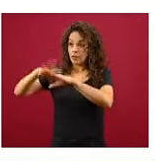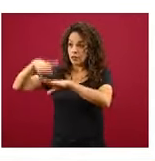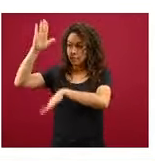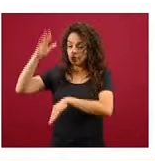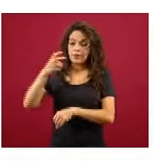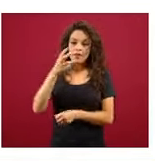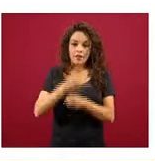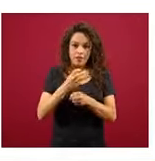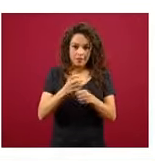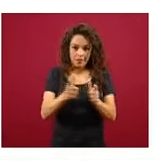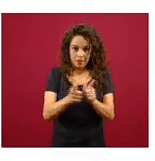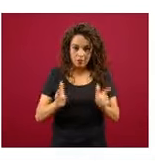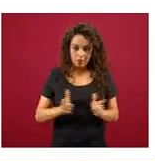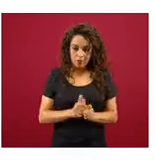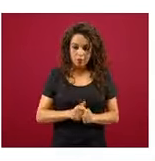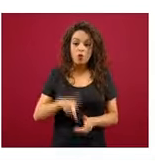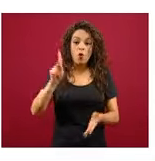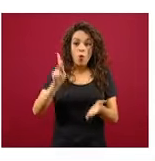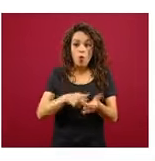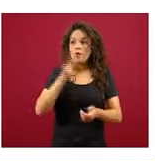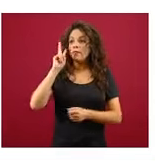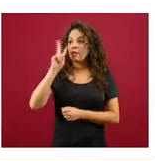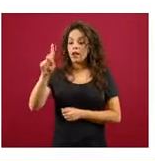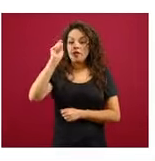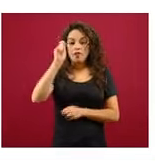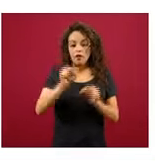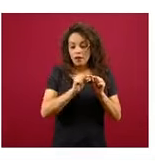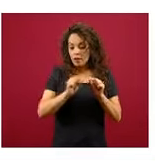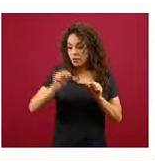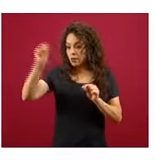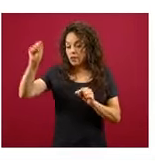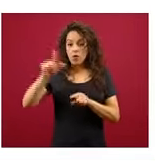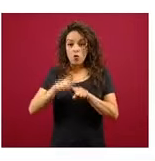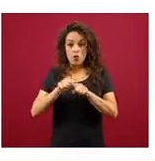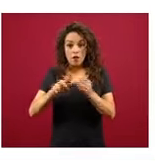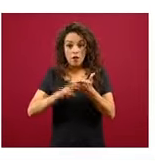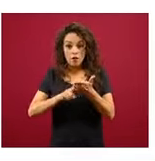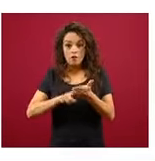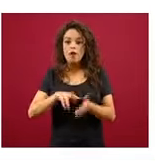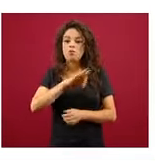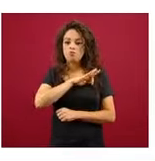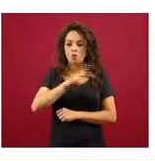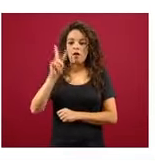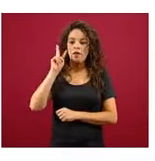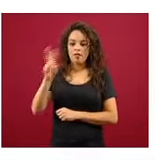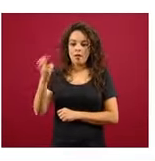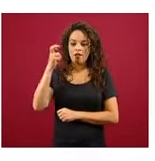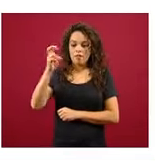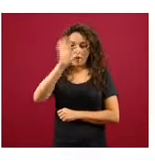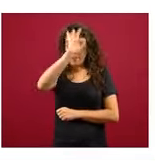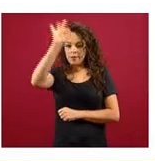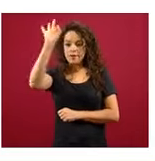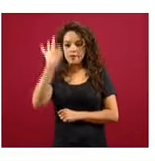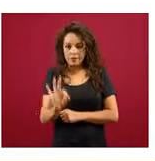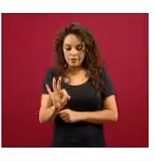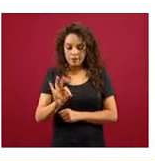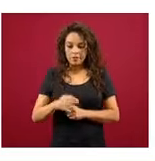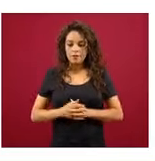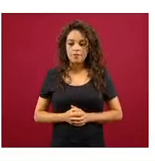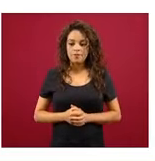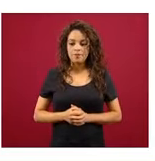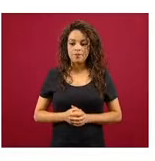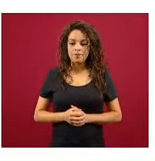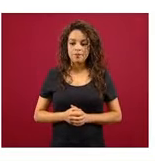línea verde vamos a ver la tasa de letalidad. Vean ustedes cómo también esta tasa, cuando hacemos esta